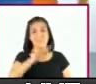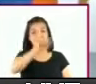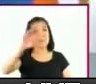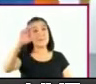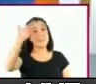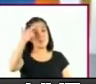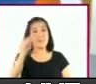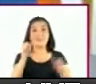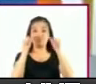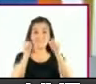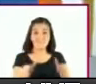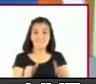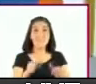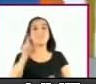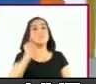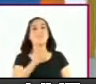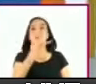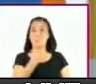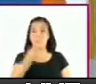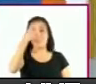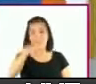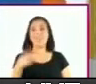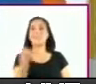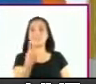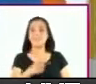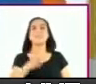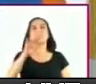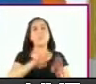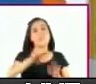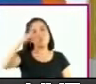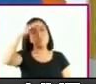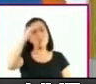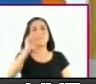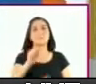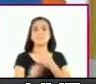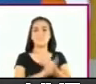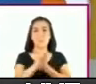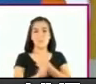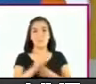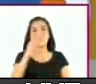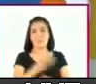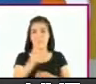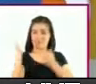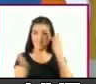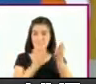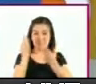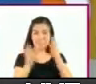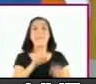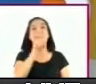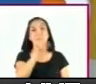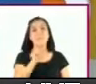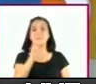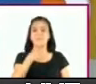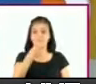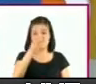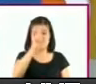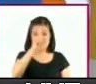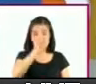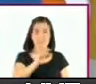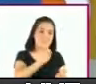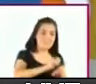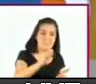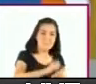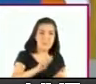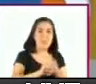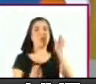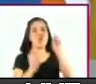Recuerden estar atentas y atentos para reflexionar y comprender los planteamientos que vamos a estudiar. Además, les recomiendo anotar las dudas que